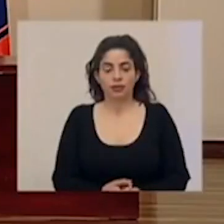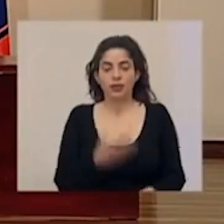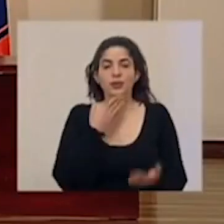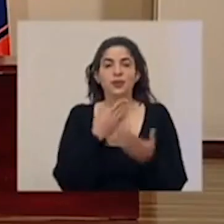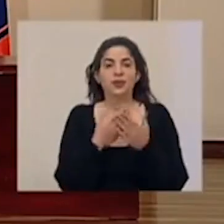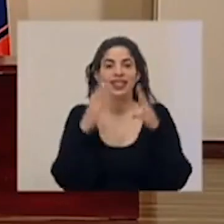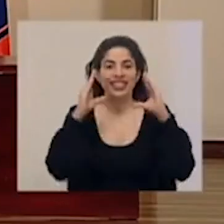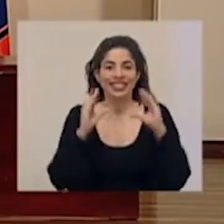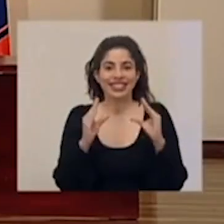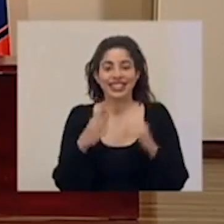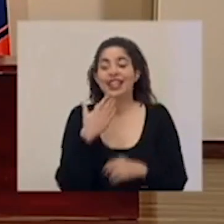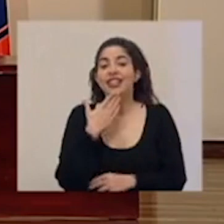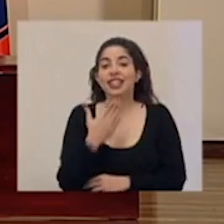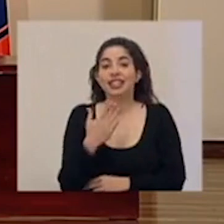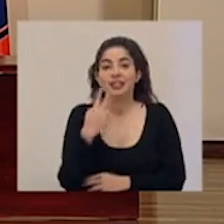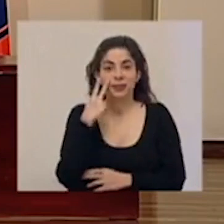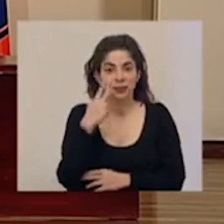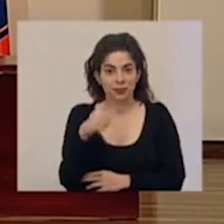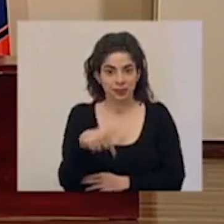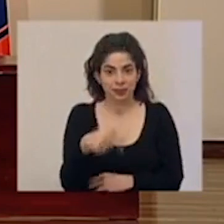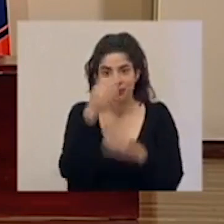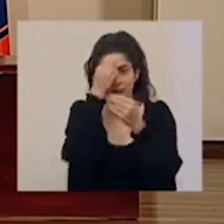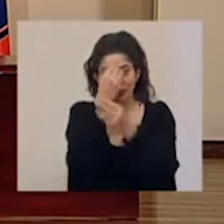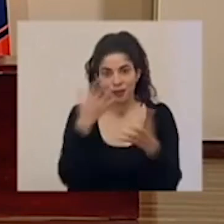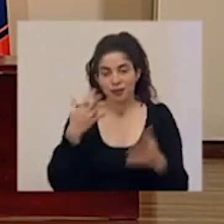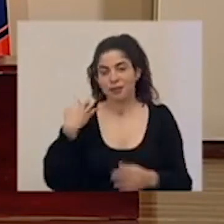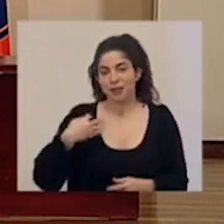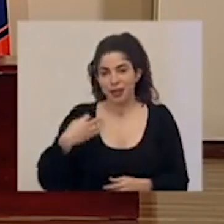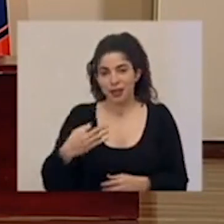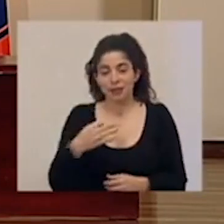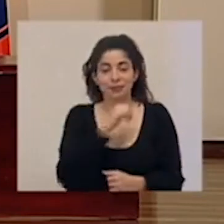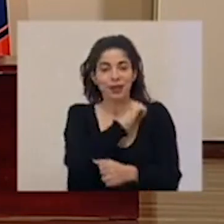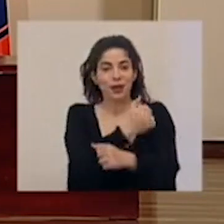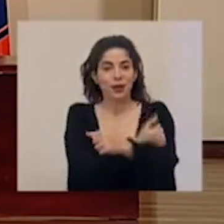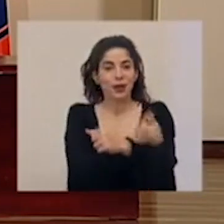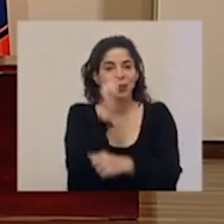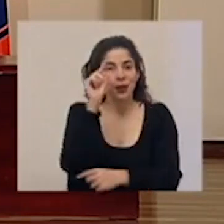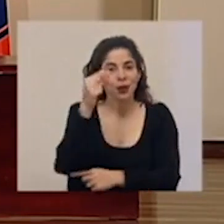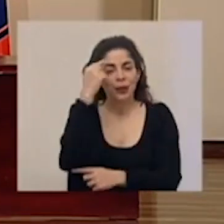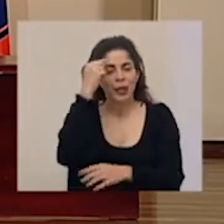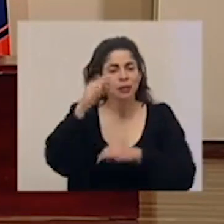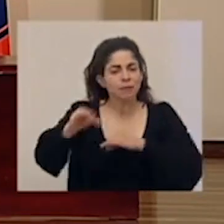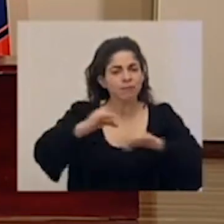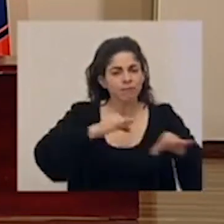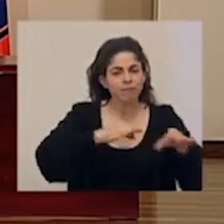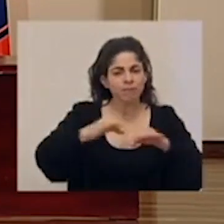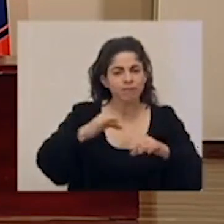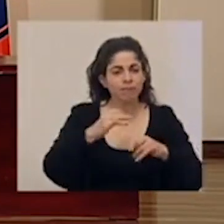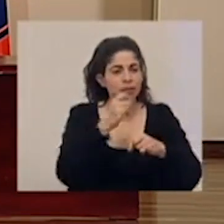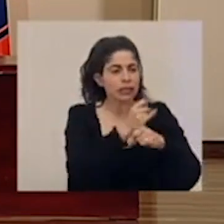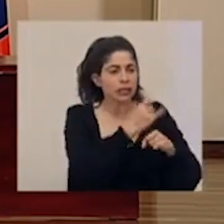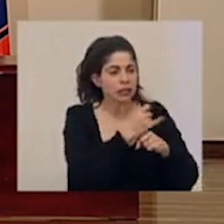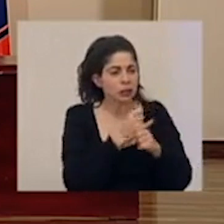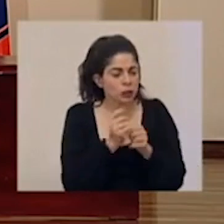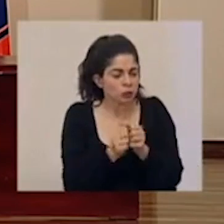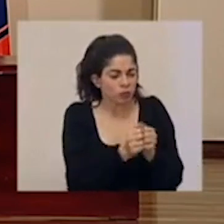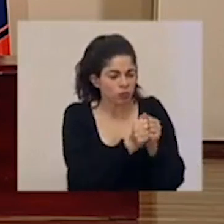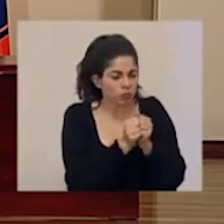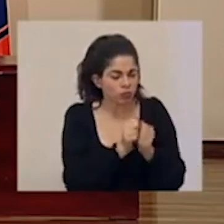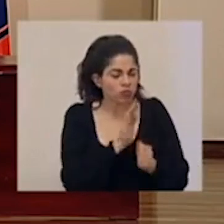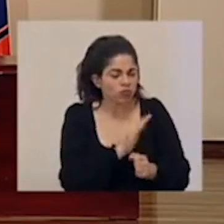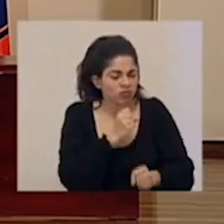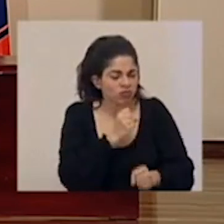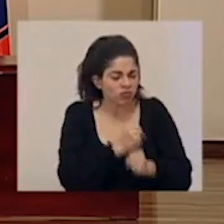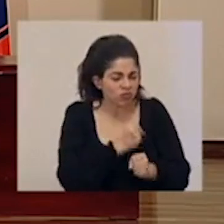Muy buenas tardes y gracias por sintonizar este reporte diario en donde las autoridades de gobierno detallan el trabajo interinstitucional y